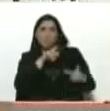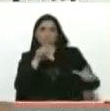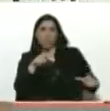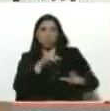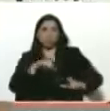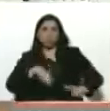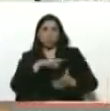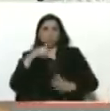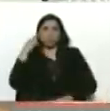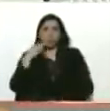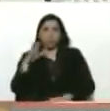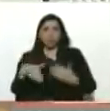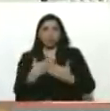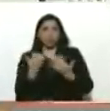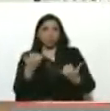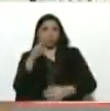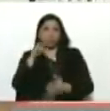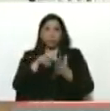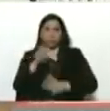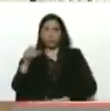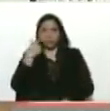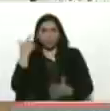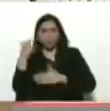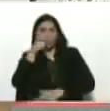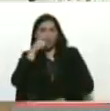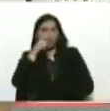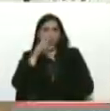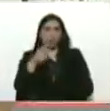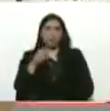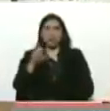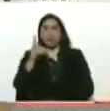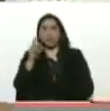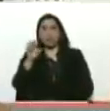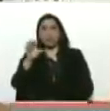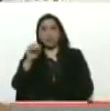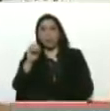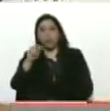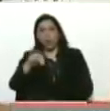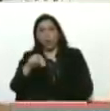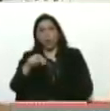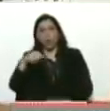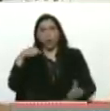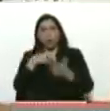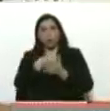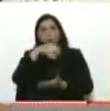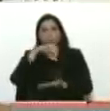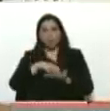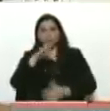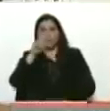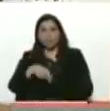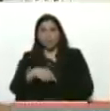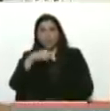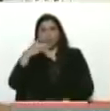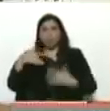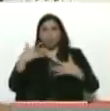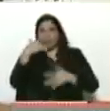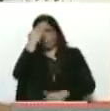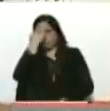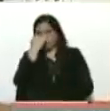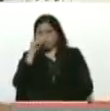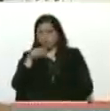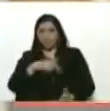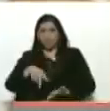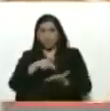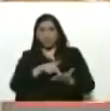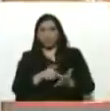llegamos al 2020 y es la operación Gedeón, esta que había hablado, con el golpe de Estado, de ataques terroristas y la